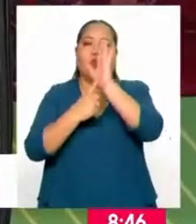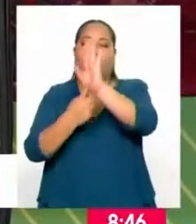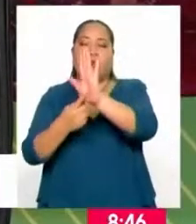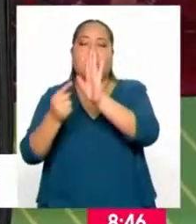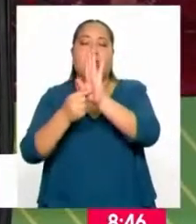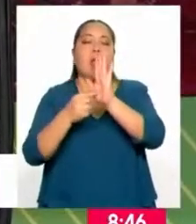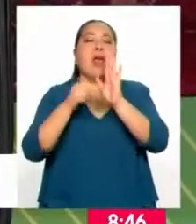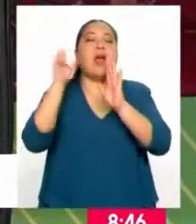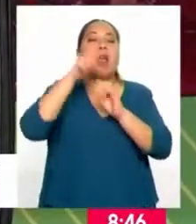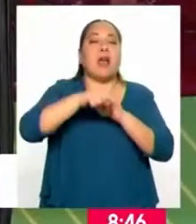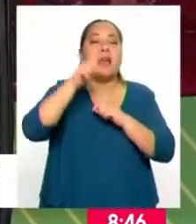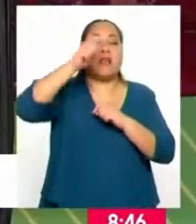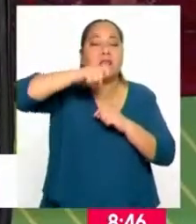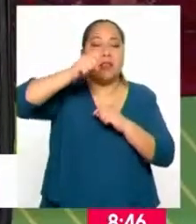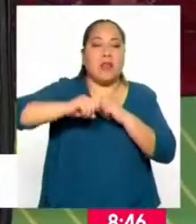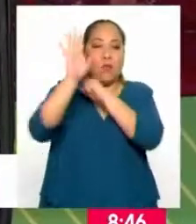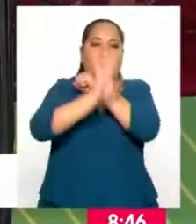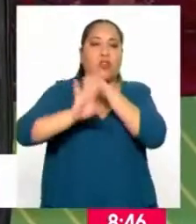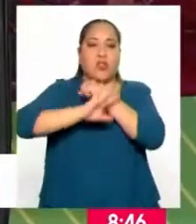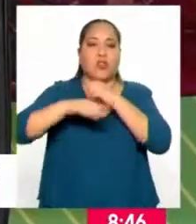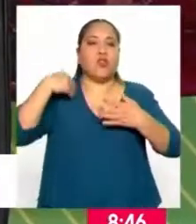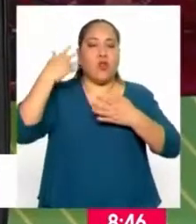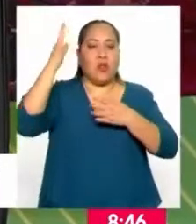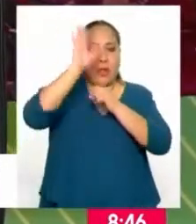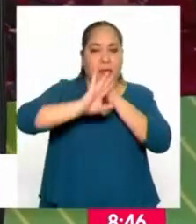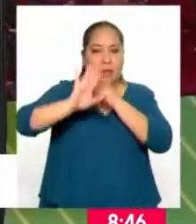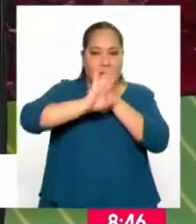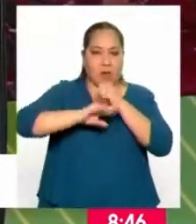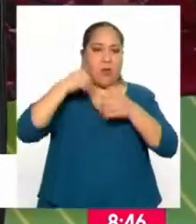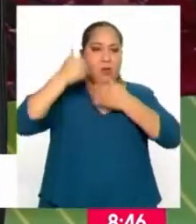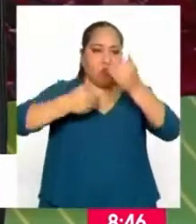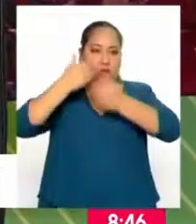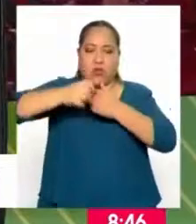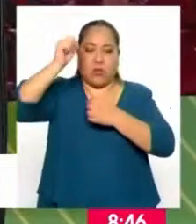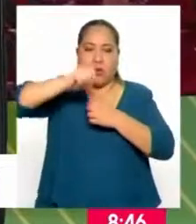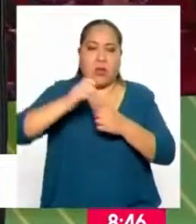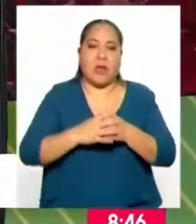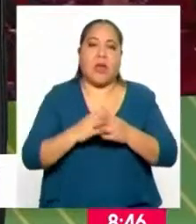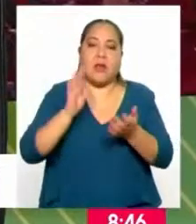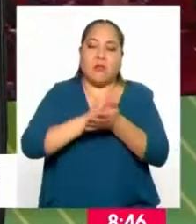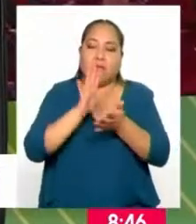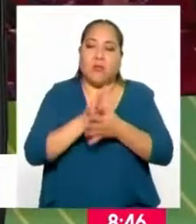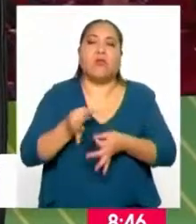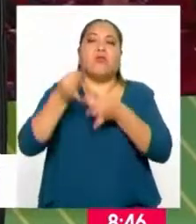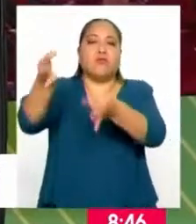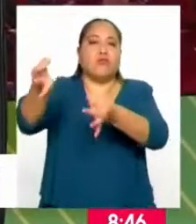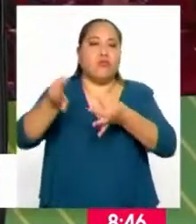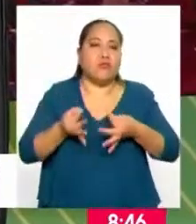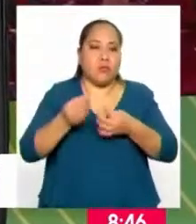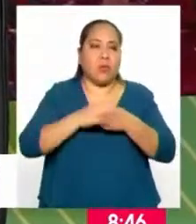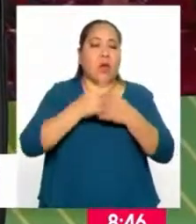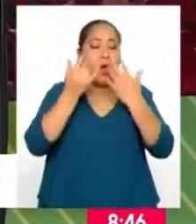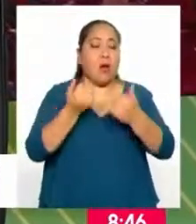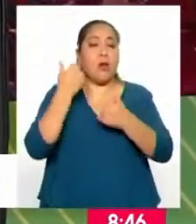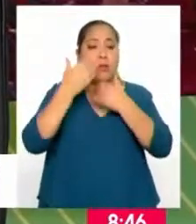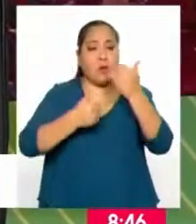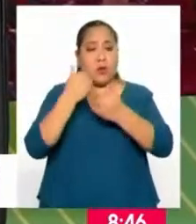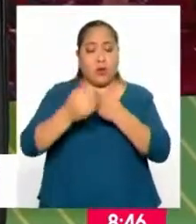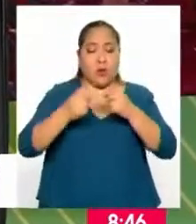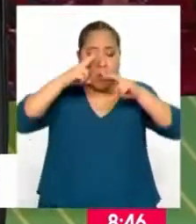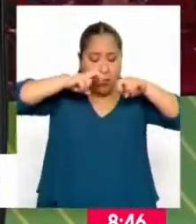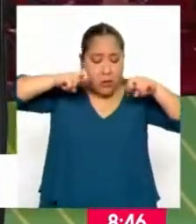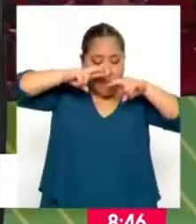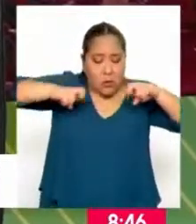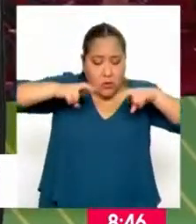derecho de defensa, y eso basta para poder exigir que estos elementos sean entregados. Entonces, ahora estamos en el proceso de